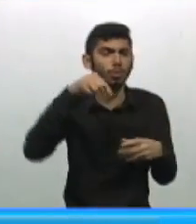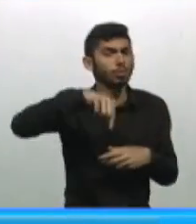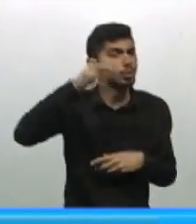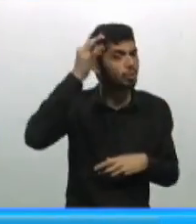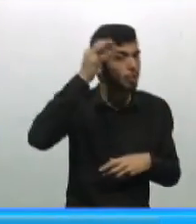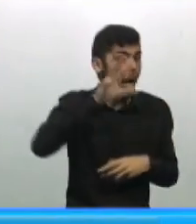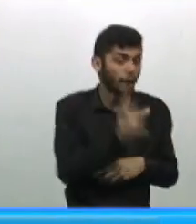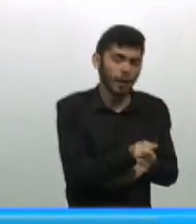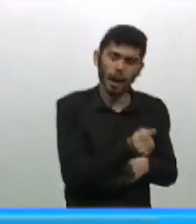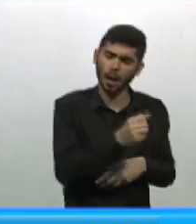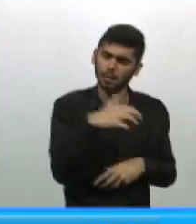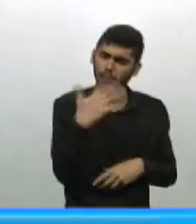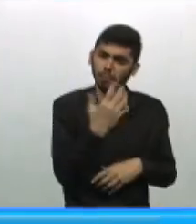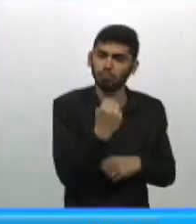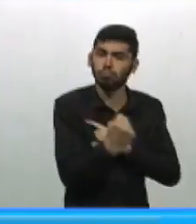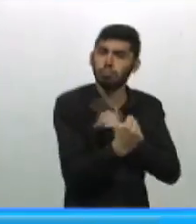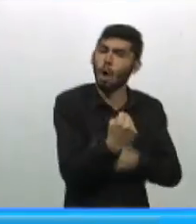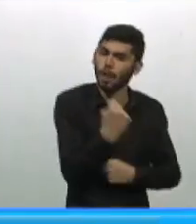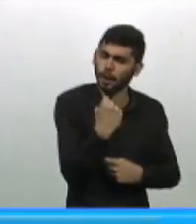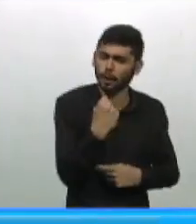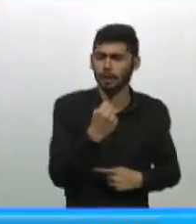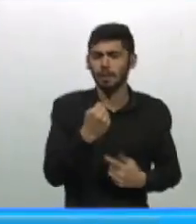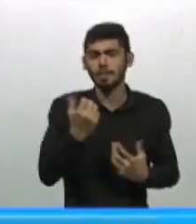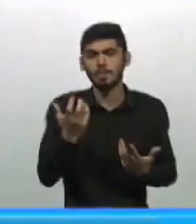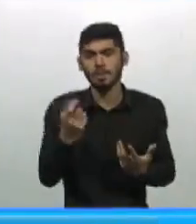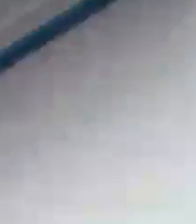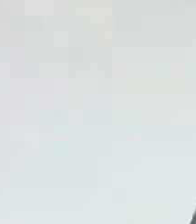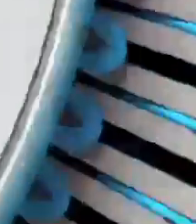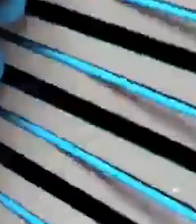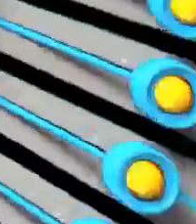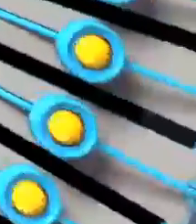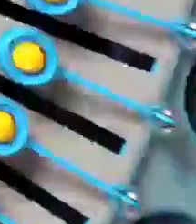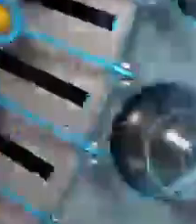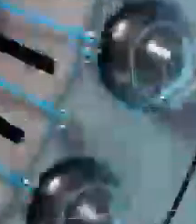implica jugar contra Sudáfrica un equipo de mucho poderío así que Pero estamos preparándolo